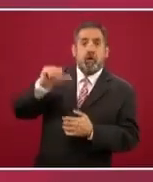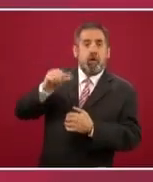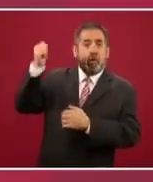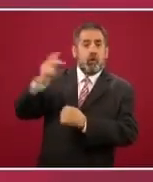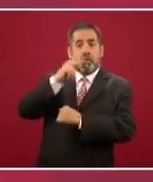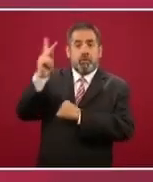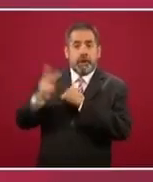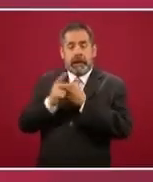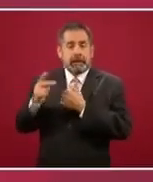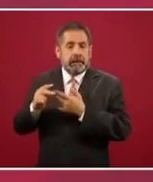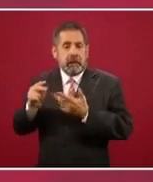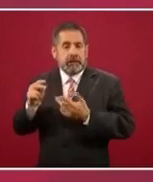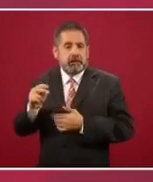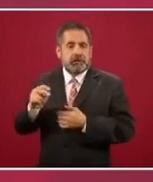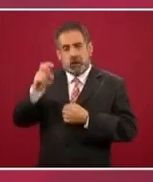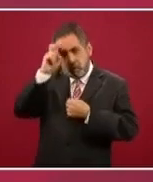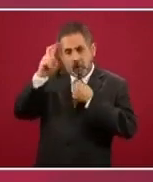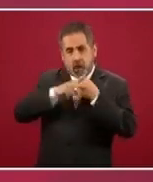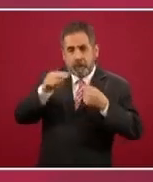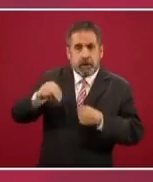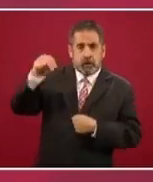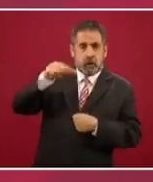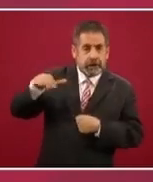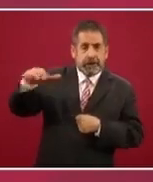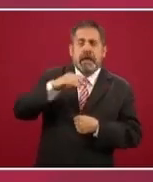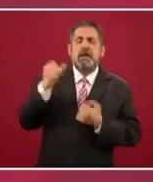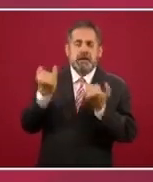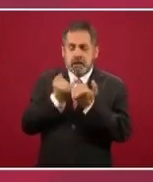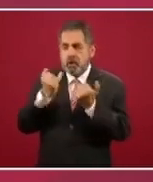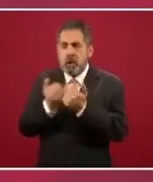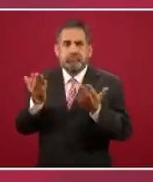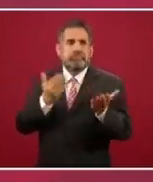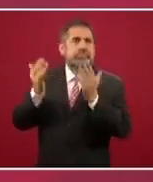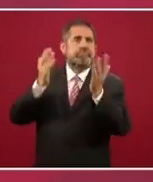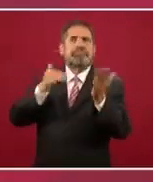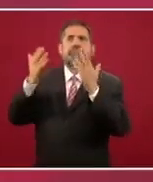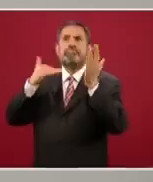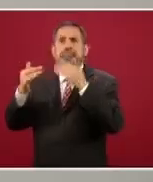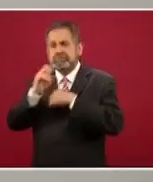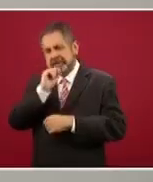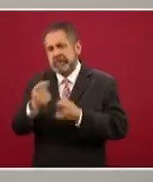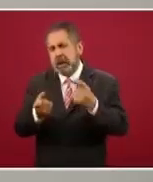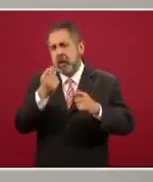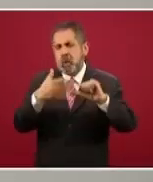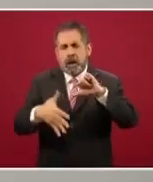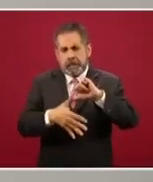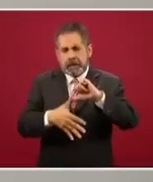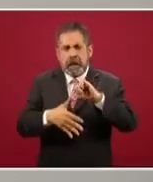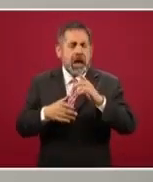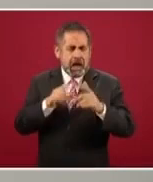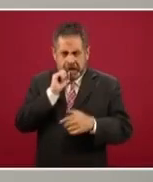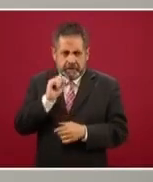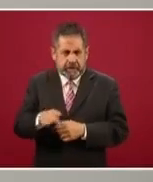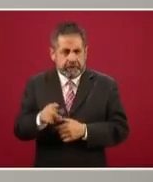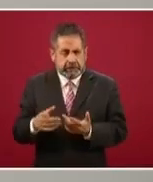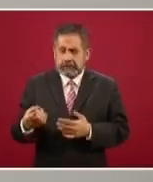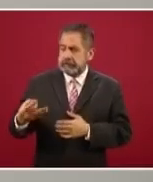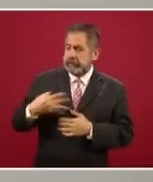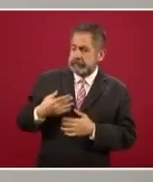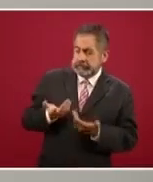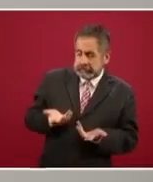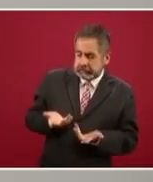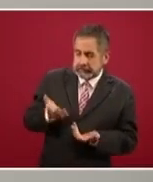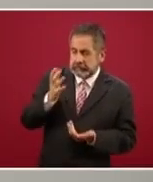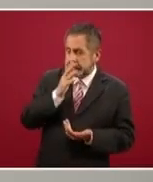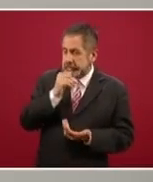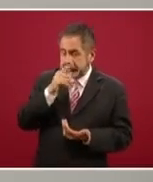los nórdicos, sino también en América Latina, tenemos ejemplo de ello, y que están por arriba de lo que nosotros hemos